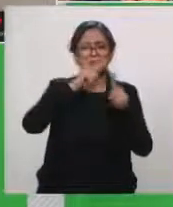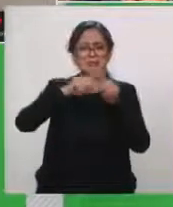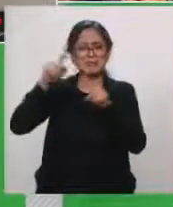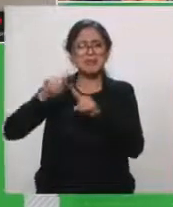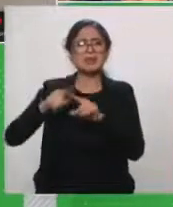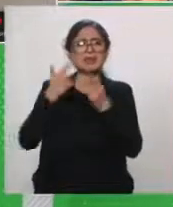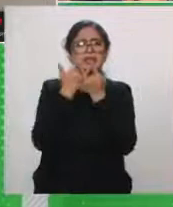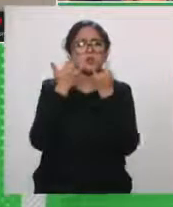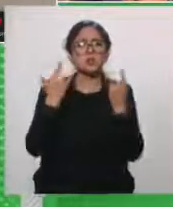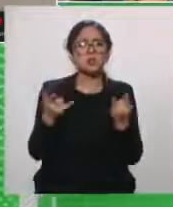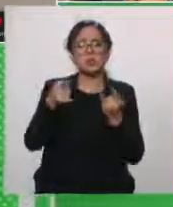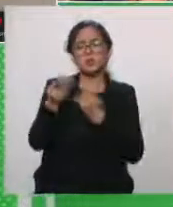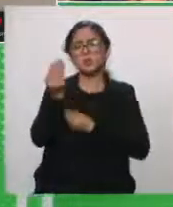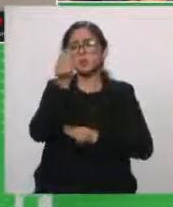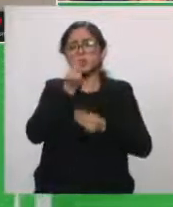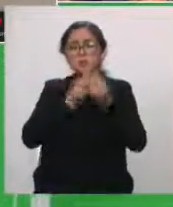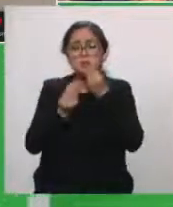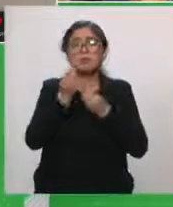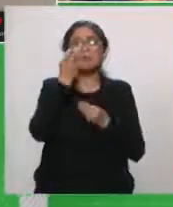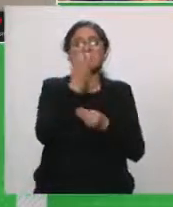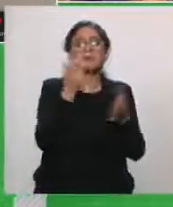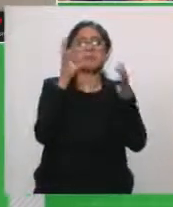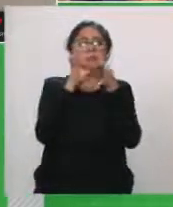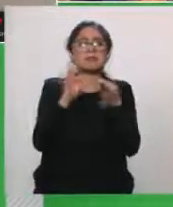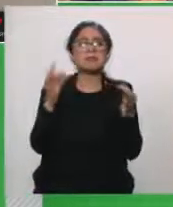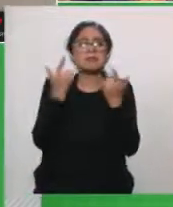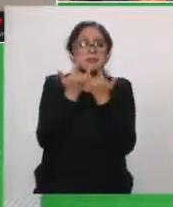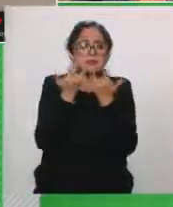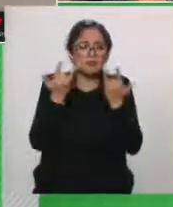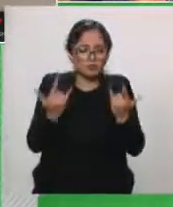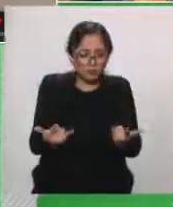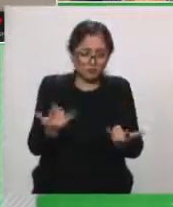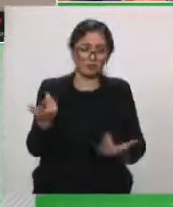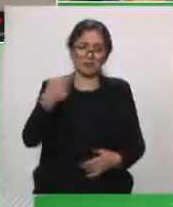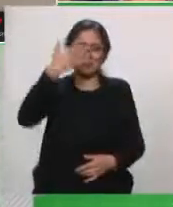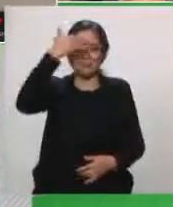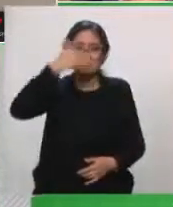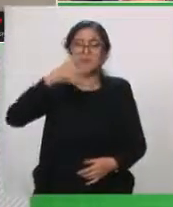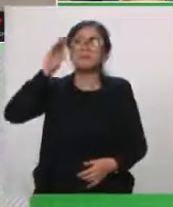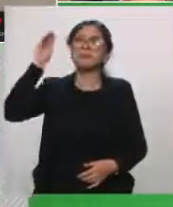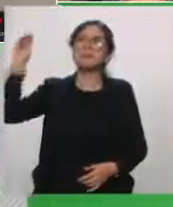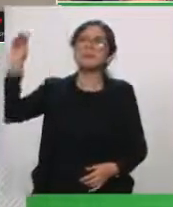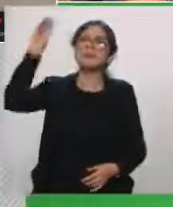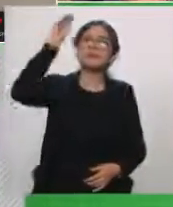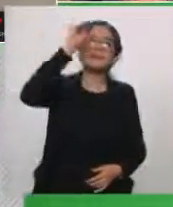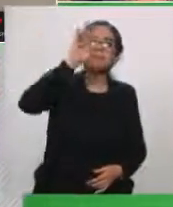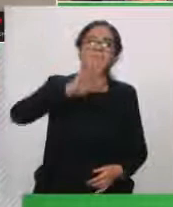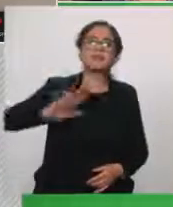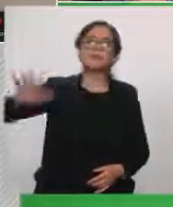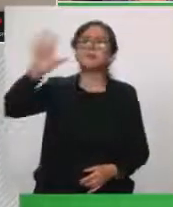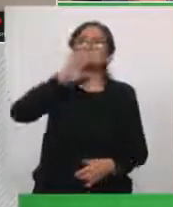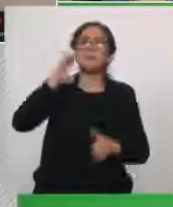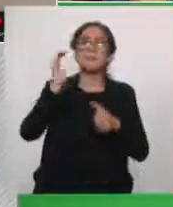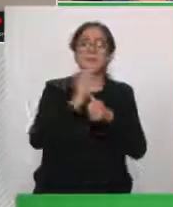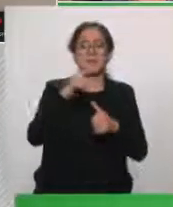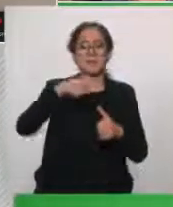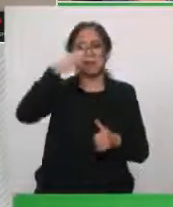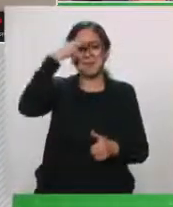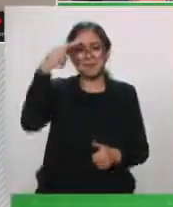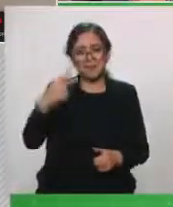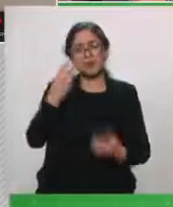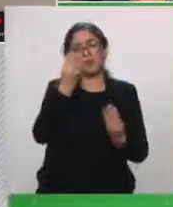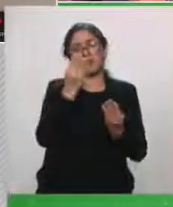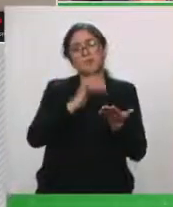Pues también es una manera de llevar a recorrer la historia, lo decíamos, por ejemplo, conociendo pues las cantinas en la Ciudad de México, en todo el país. Por hoy te damos las